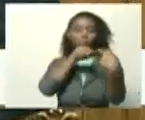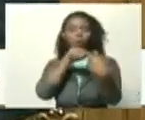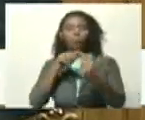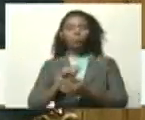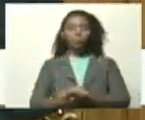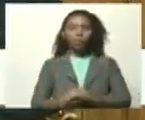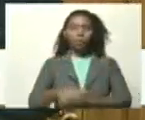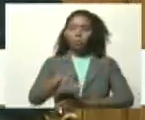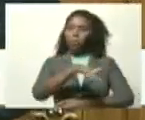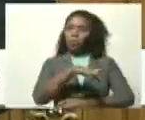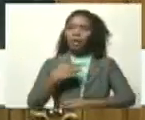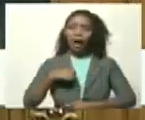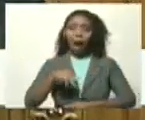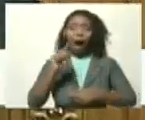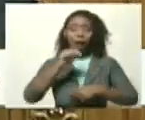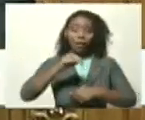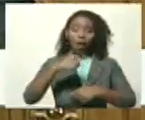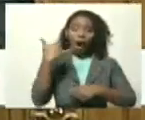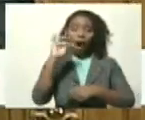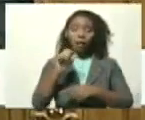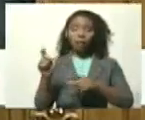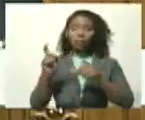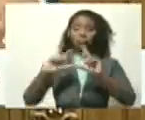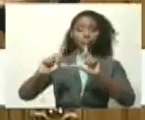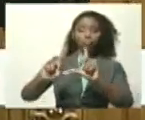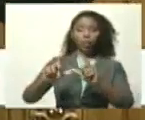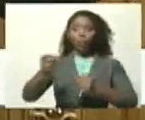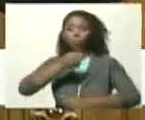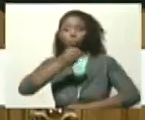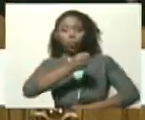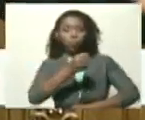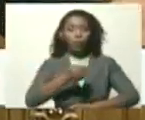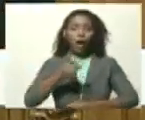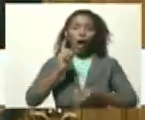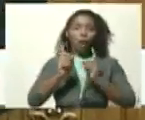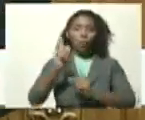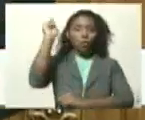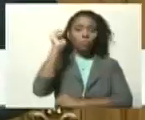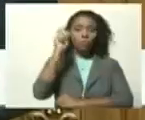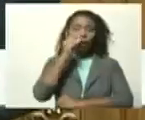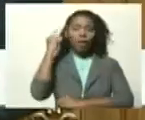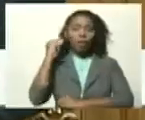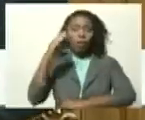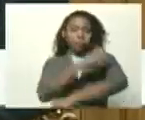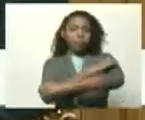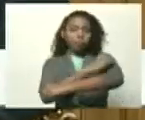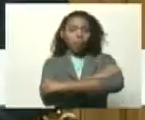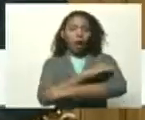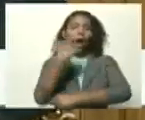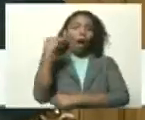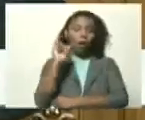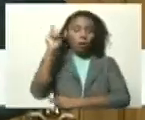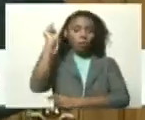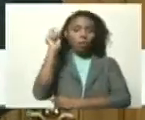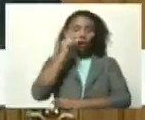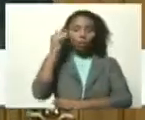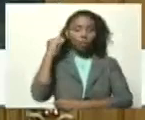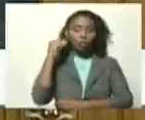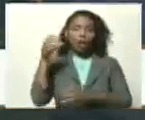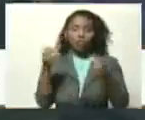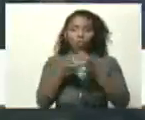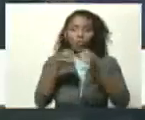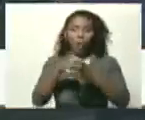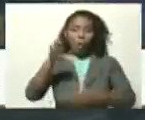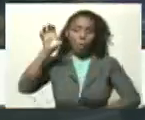donde están los medios de comunicación, donde están los diputados de la oposición, están los diputados del bloque